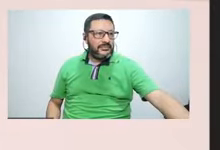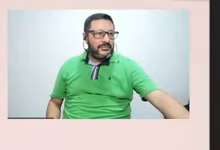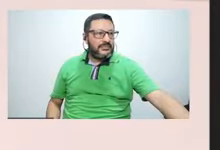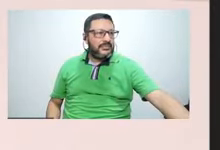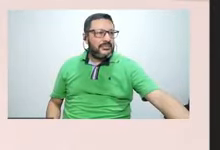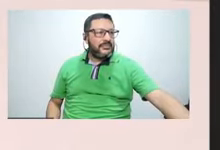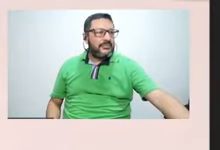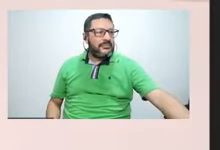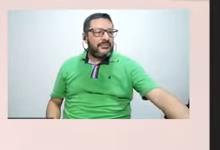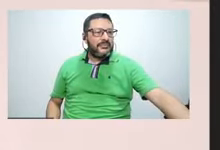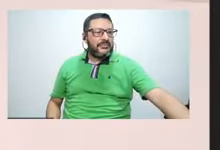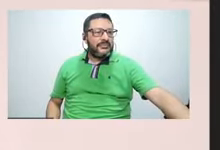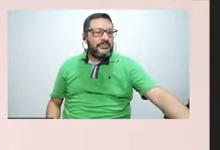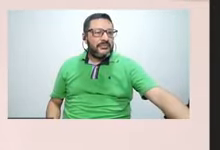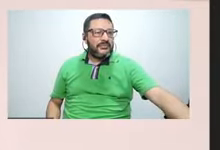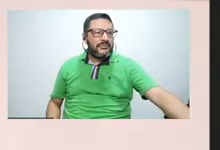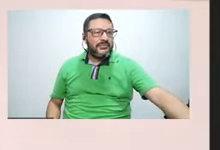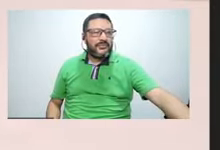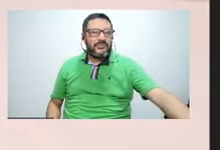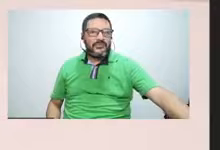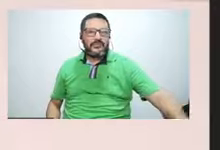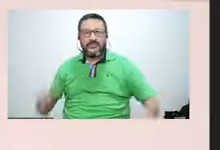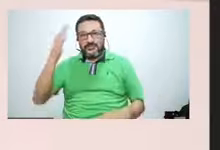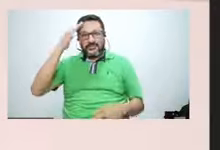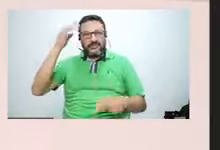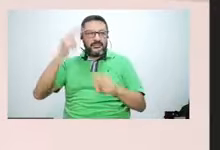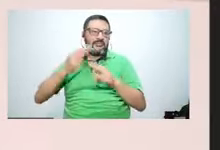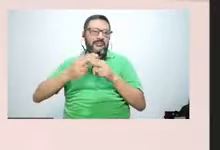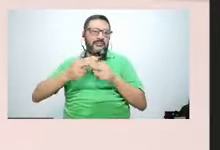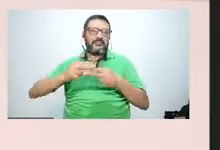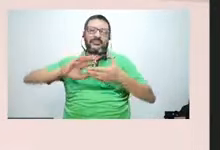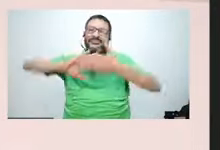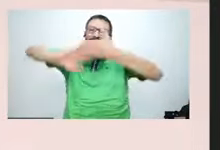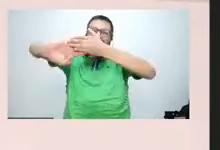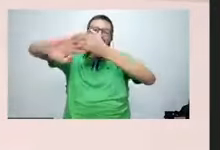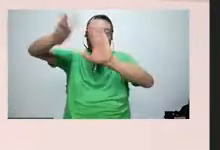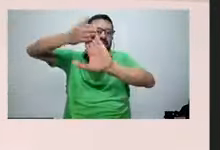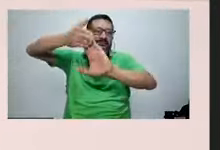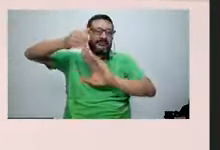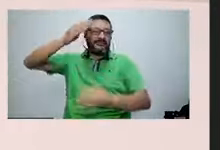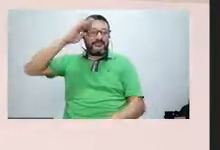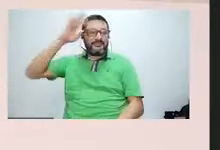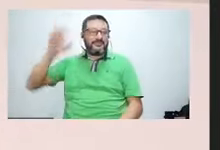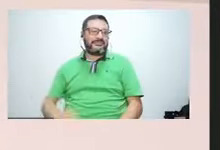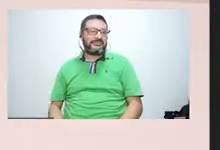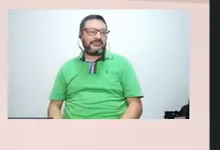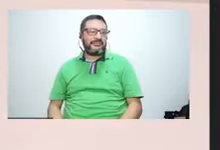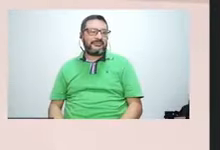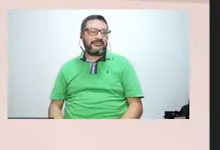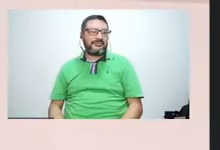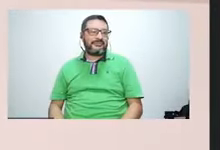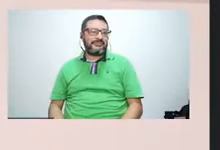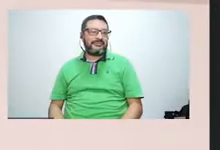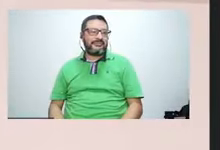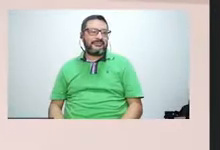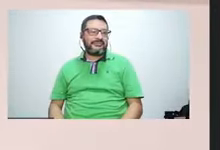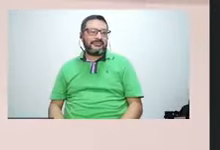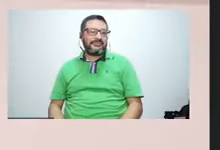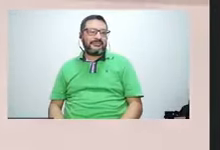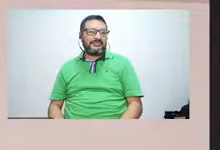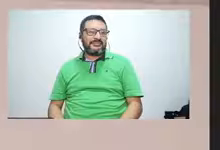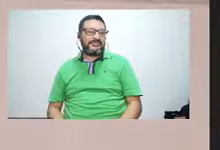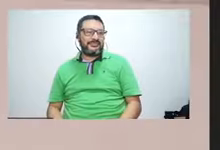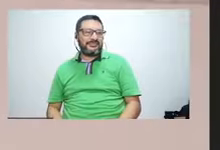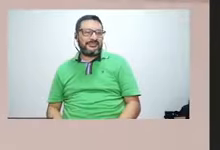punto en que hasta ya sabía nombres de ejercicios. Sé dirigir, dirigir paralelas, espectacular.